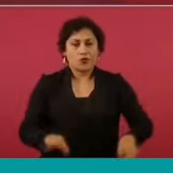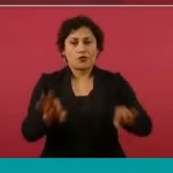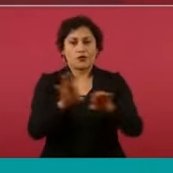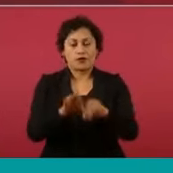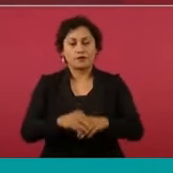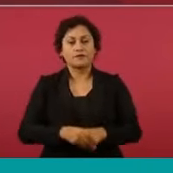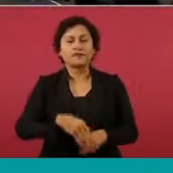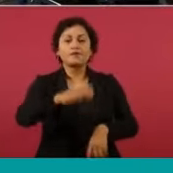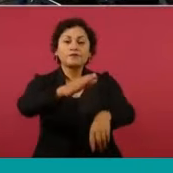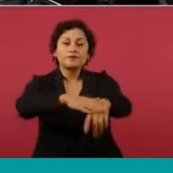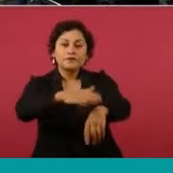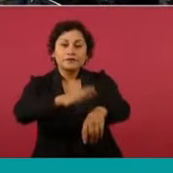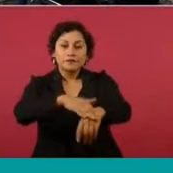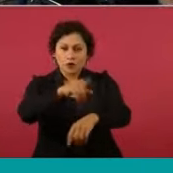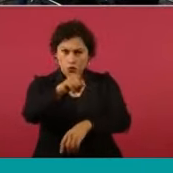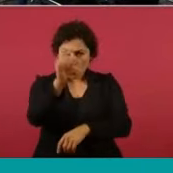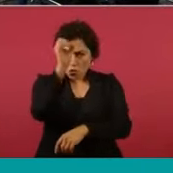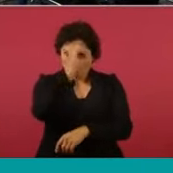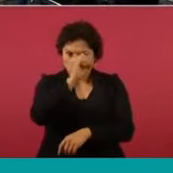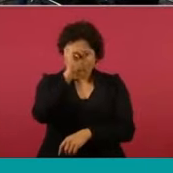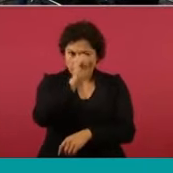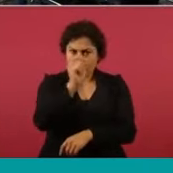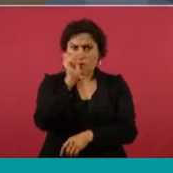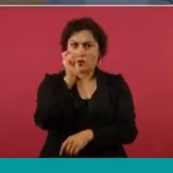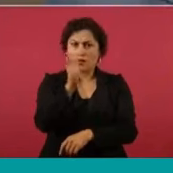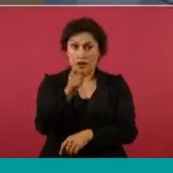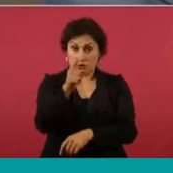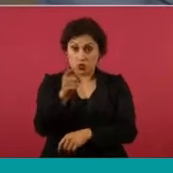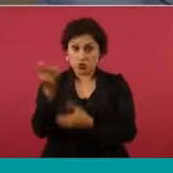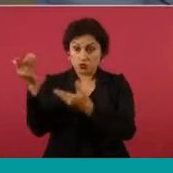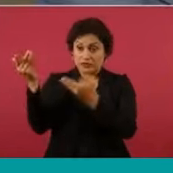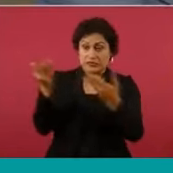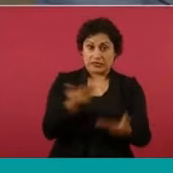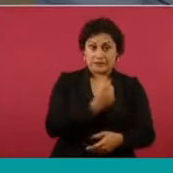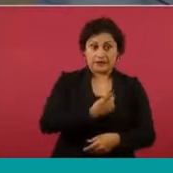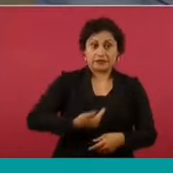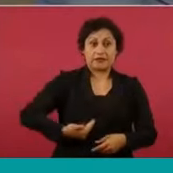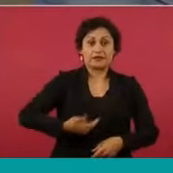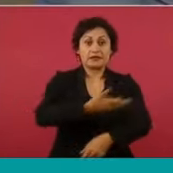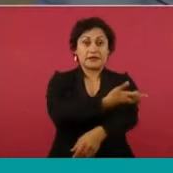¿No considera entonces usted que llegó tarde a la presidencia de la República?